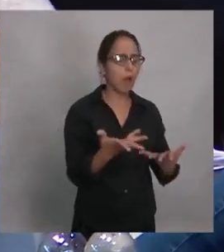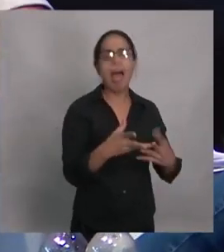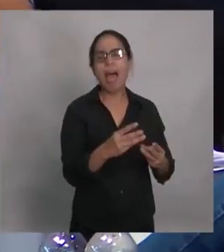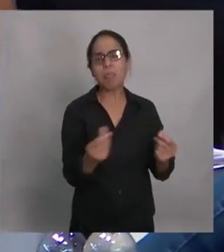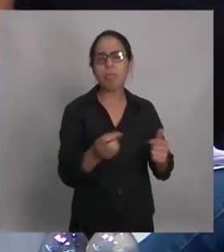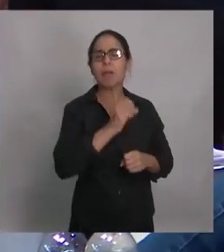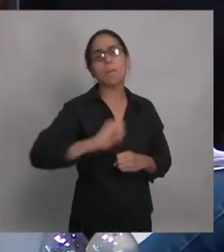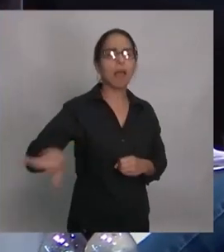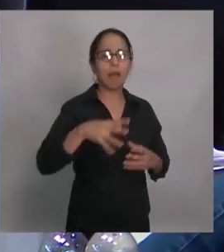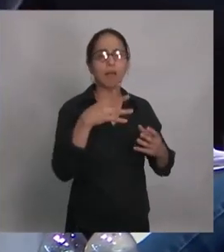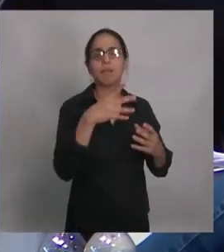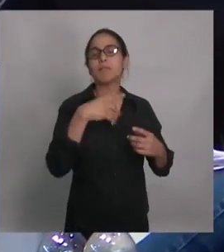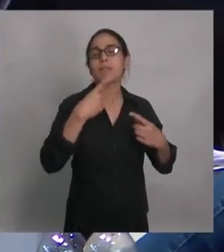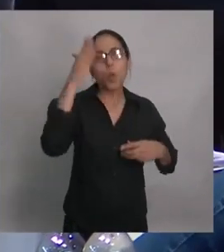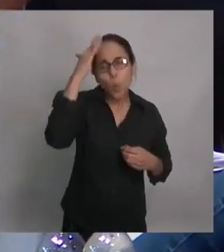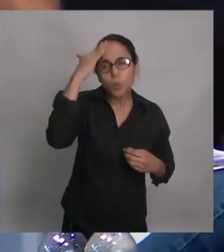que excluye,